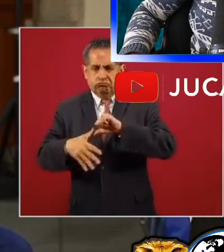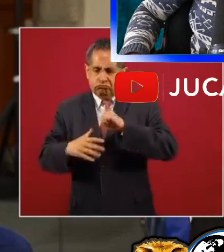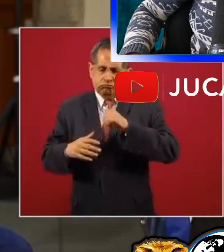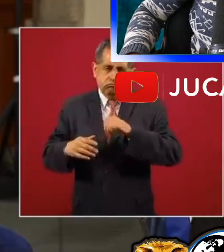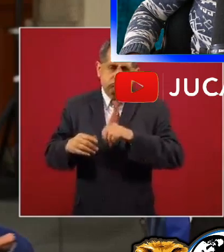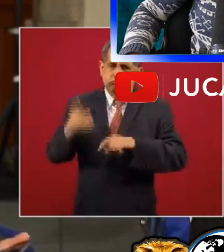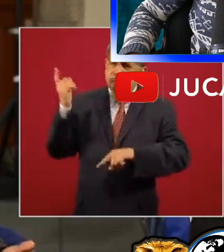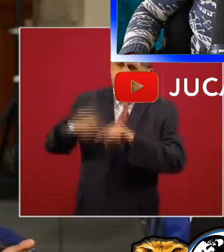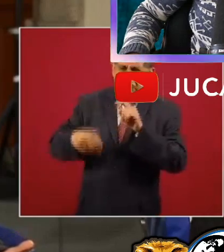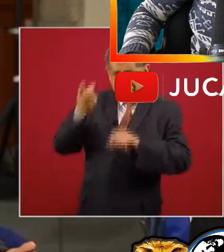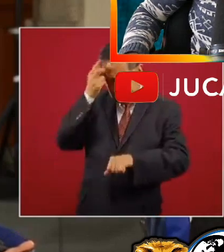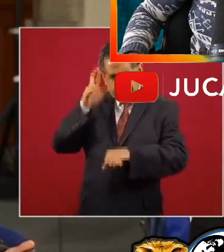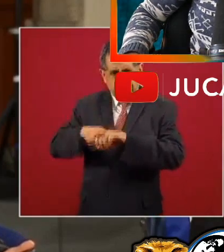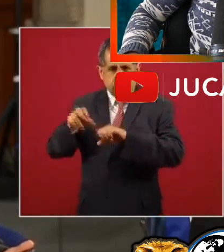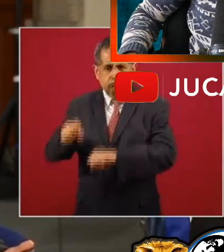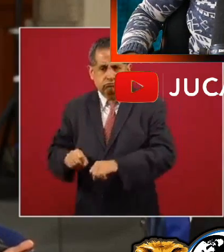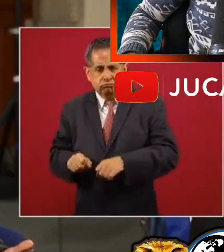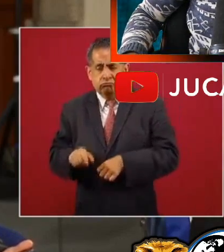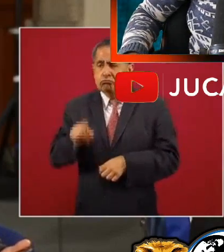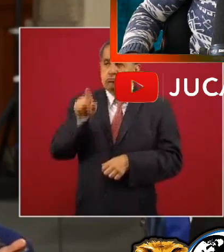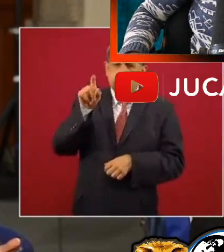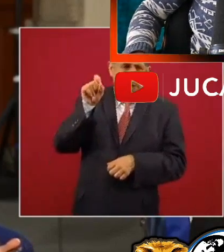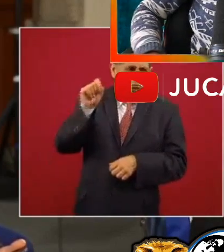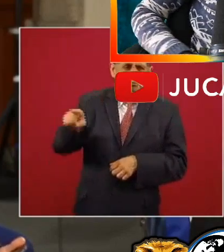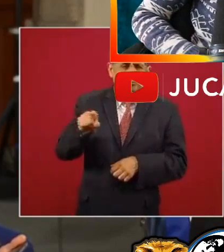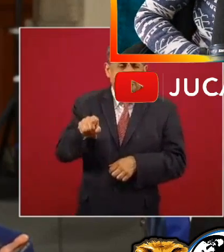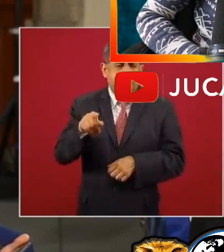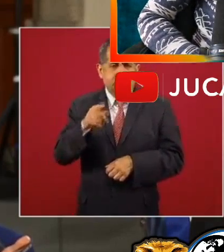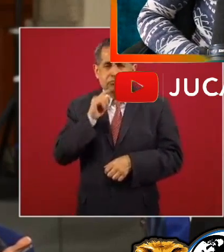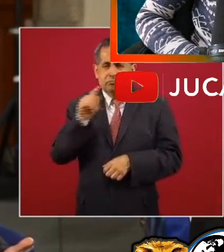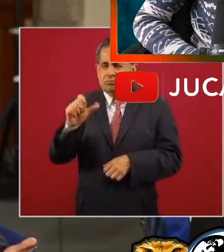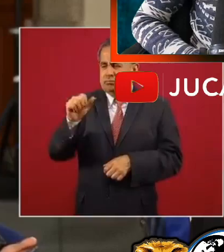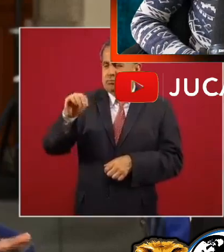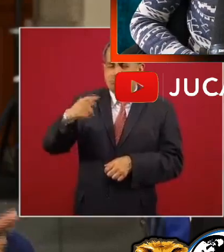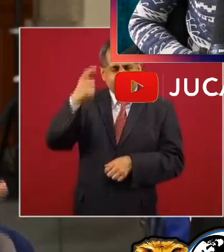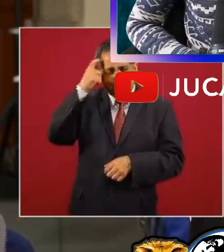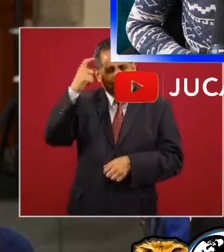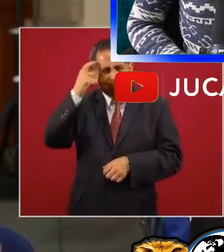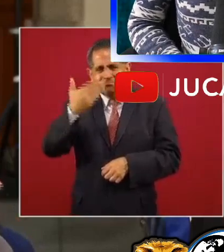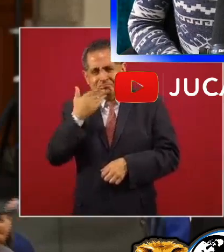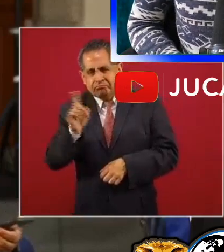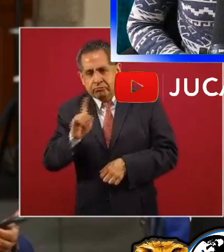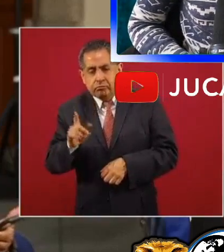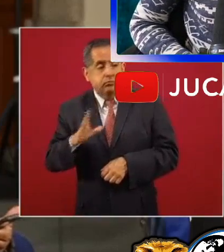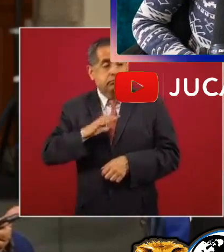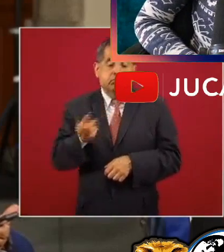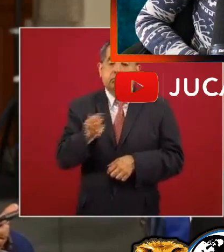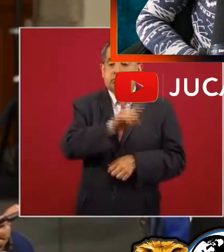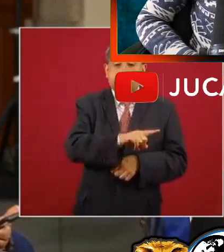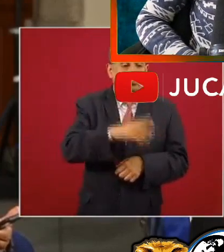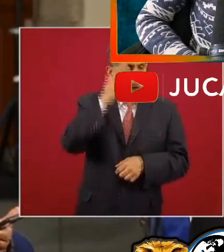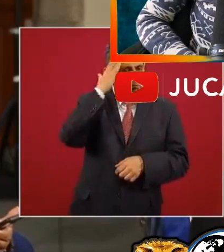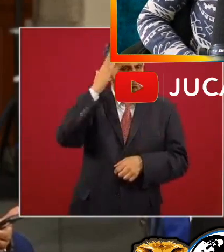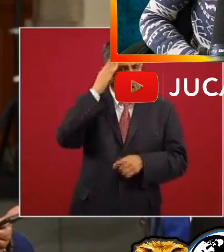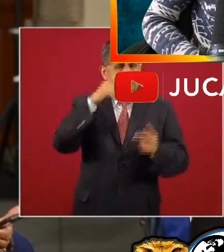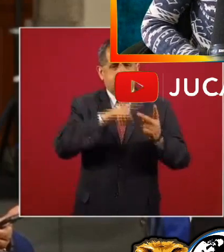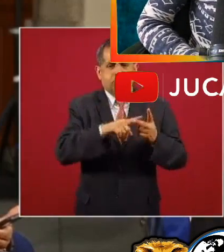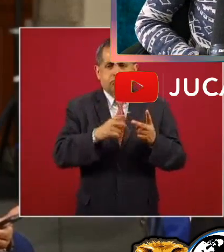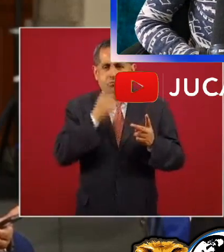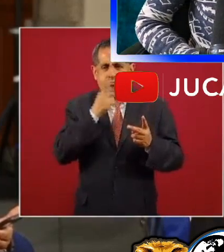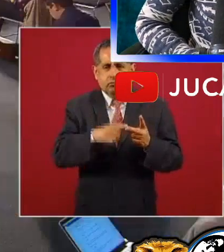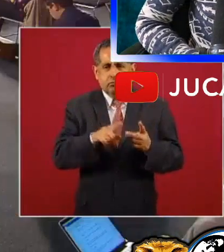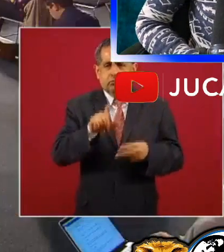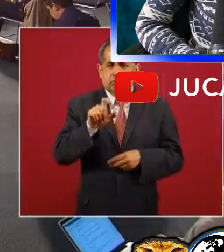e incluso dijo que usted no está en sus cabales. Y así como el expresidente, hay otro líder de un movimiento que dice que tiene